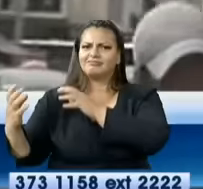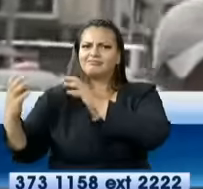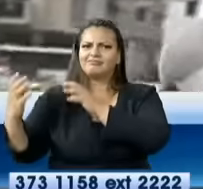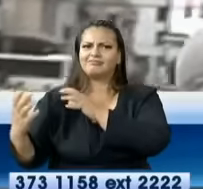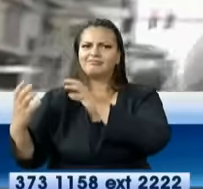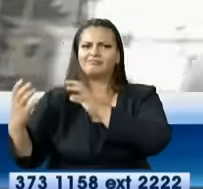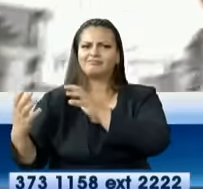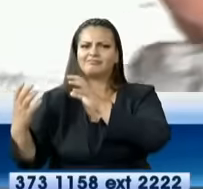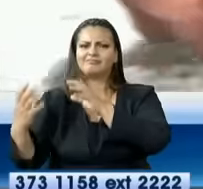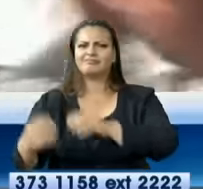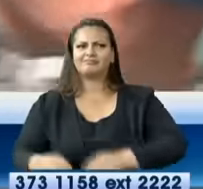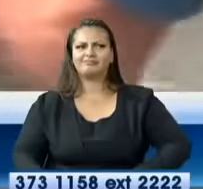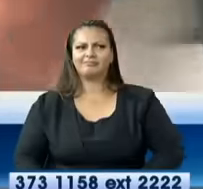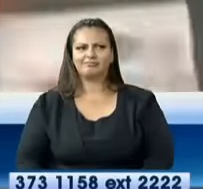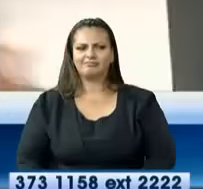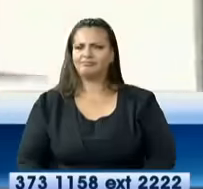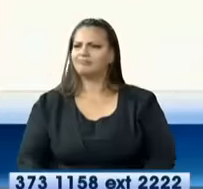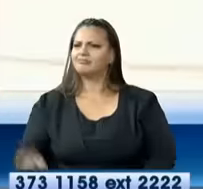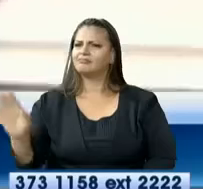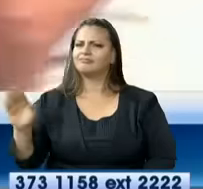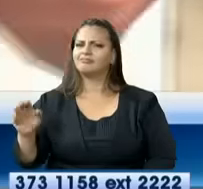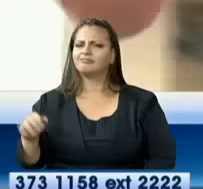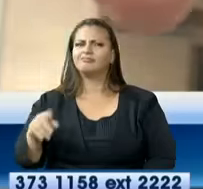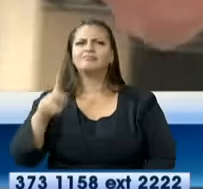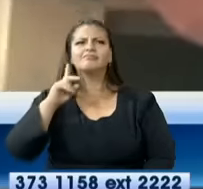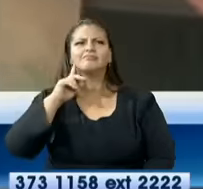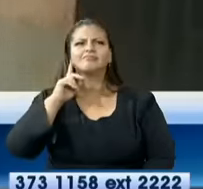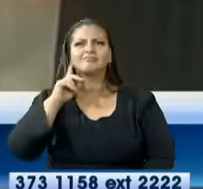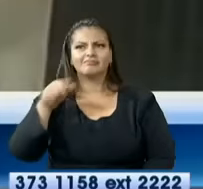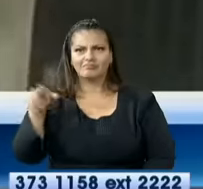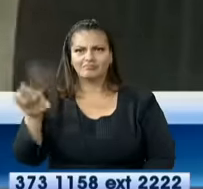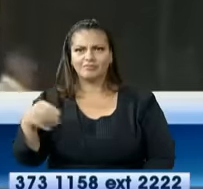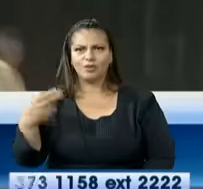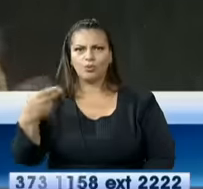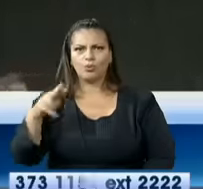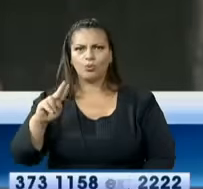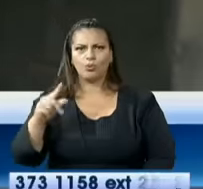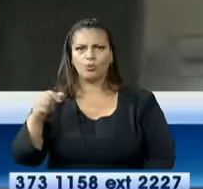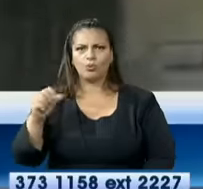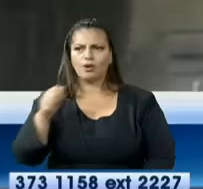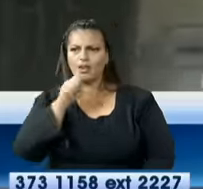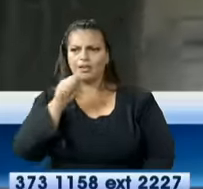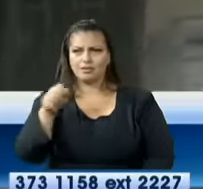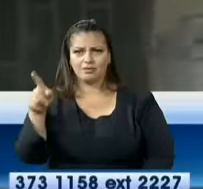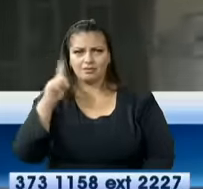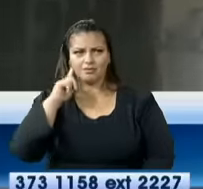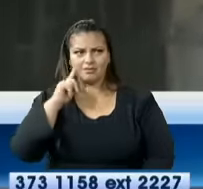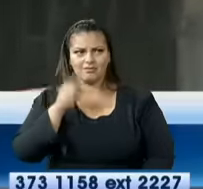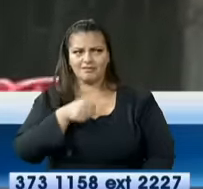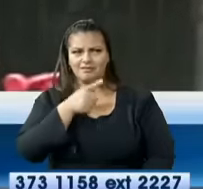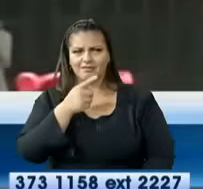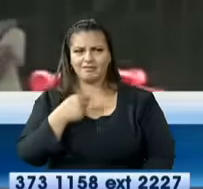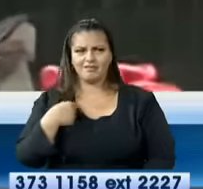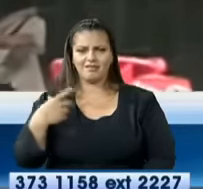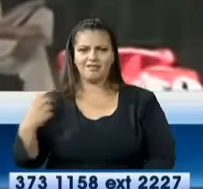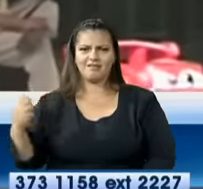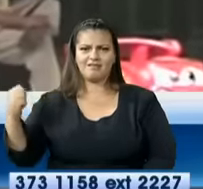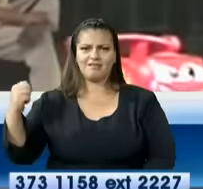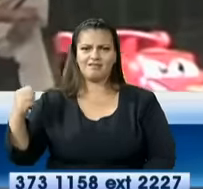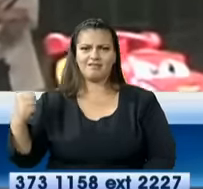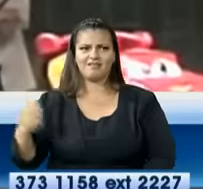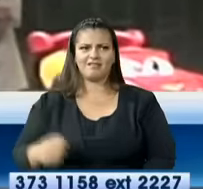Hugo, me están diciendo, no sé si Hugo me escucha, ¿no? Hugo, me están diciendo en este momento que ese monigote que están viendo